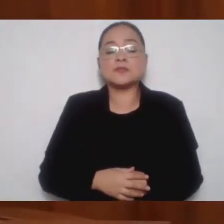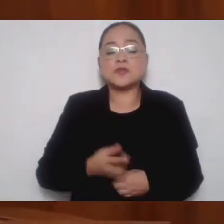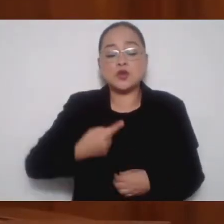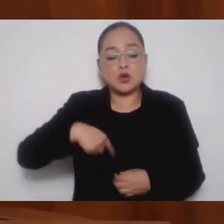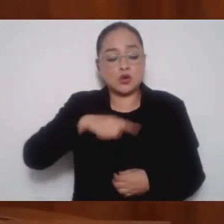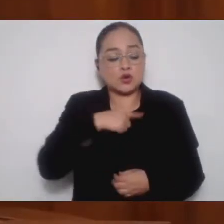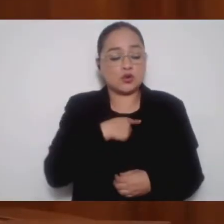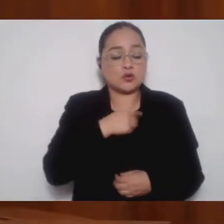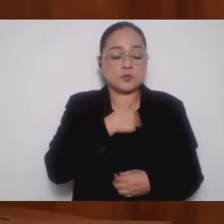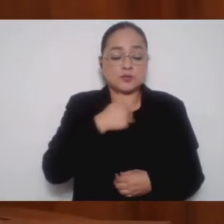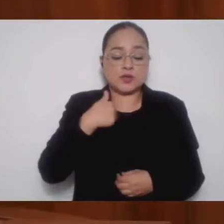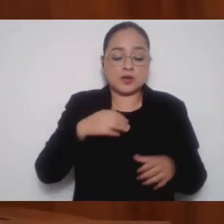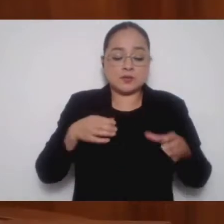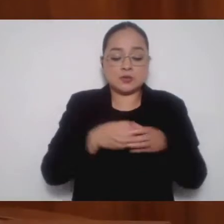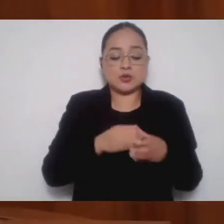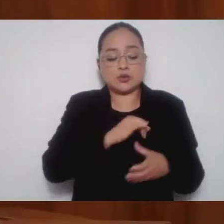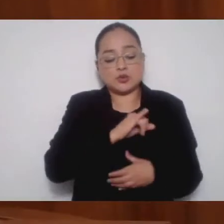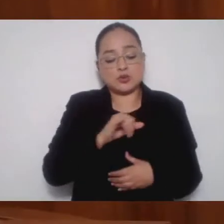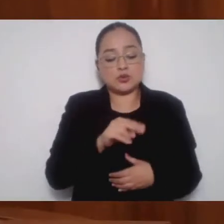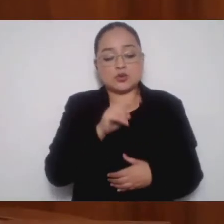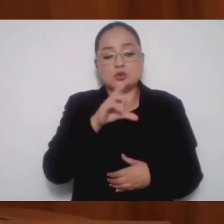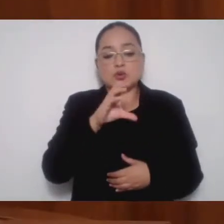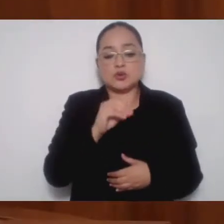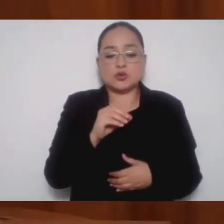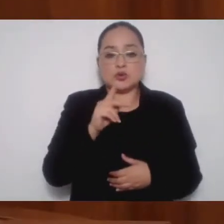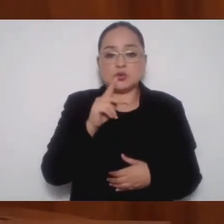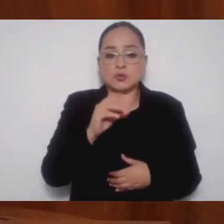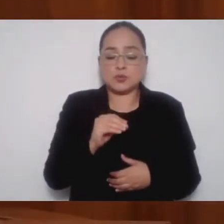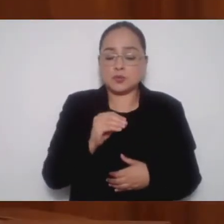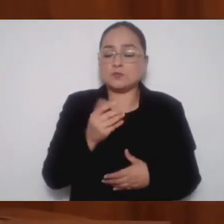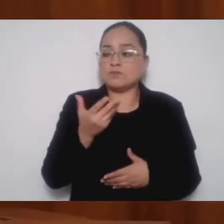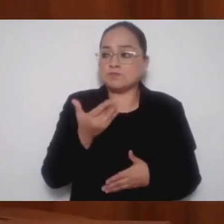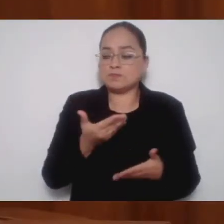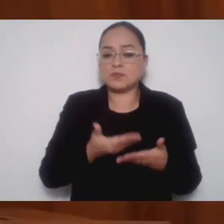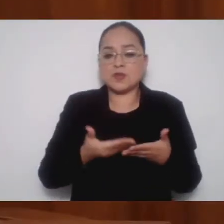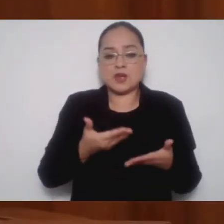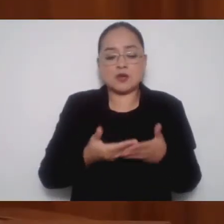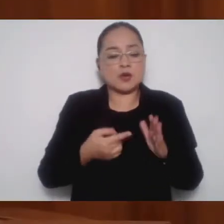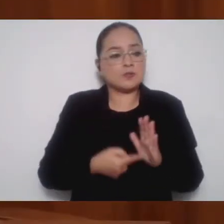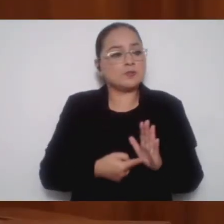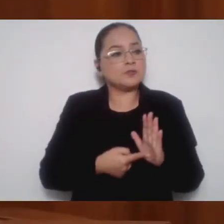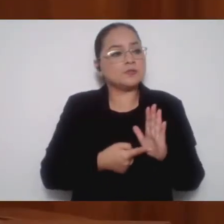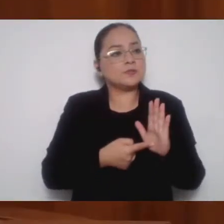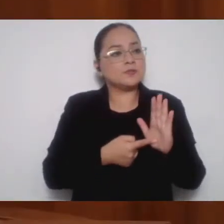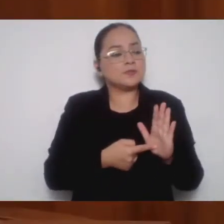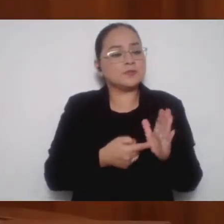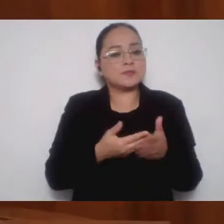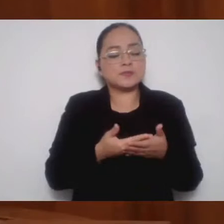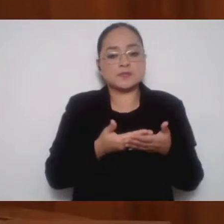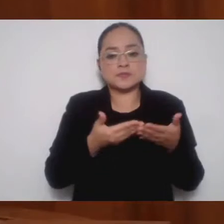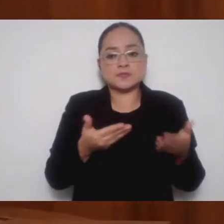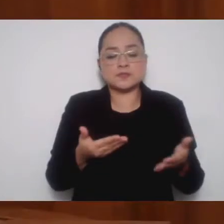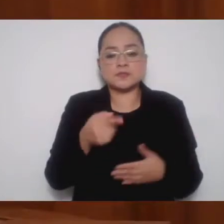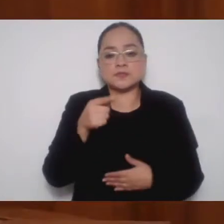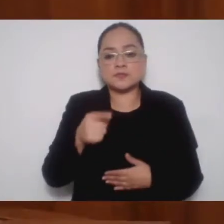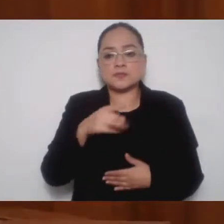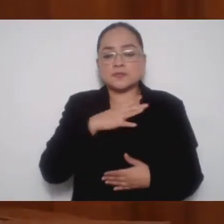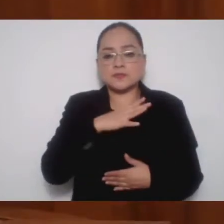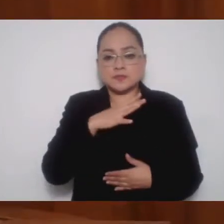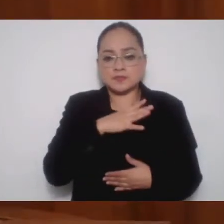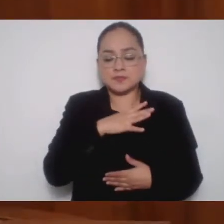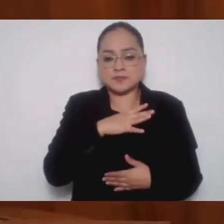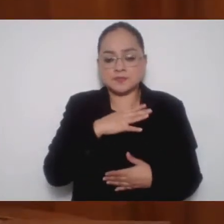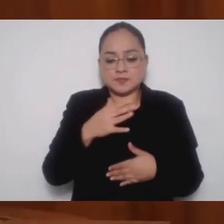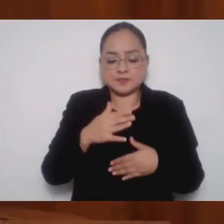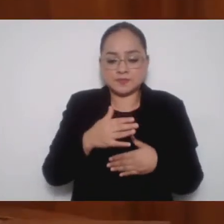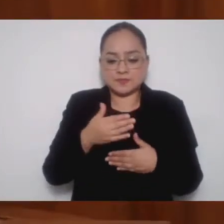quienes integramos la Junta de Coordinación Política, nos permitimos someter a la legislatura en